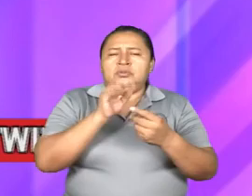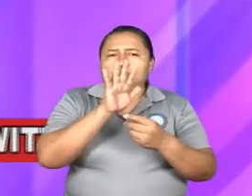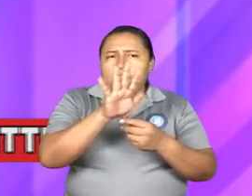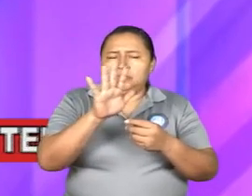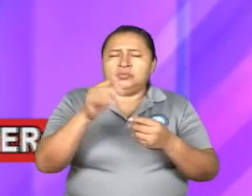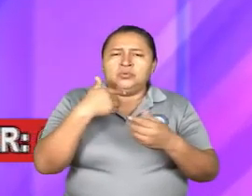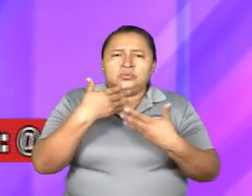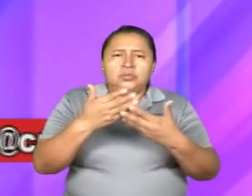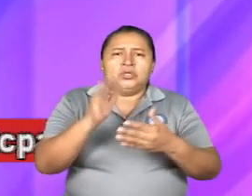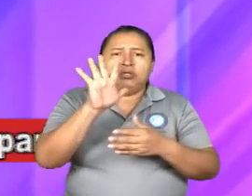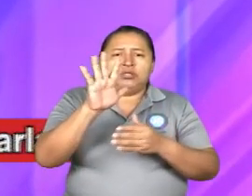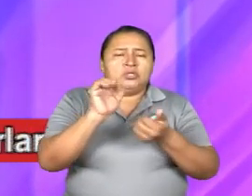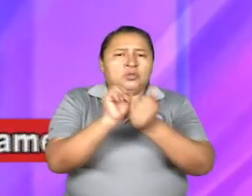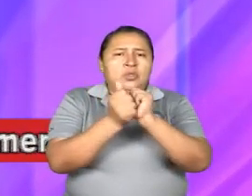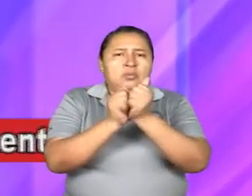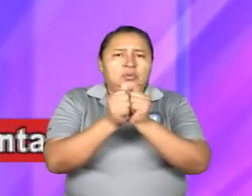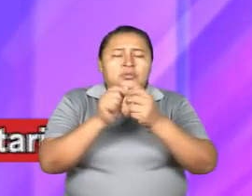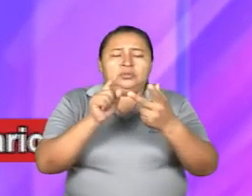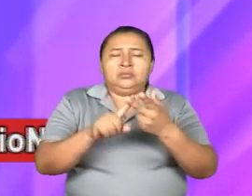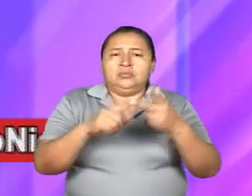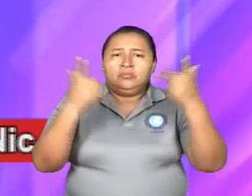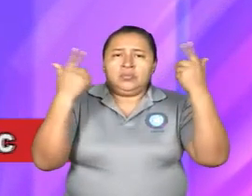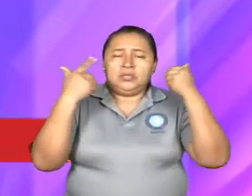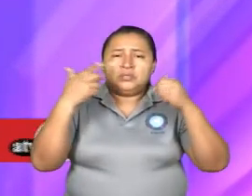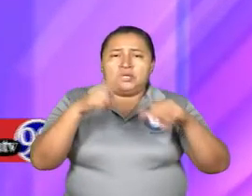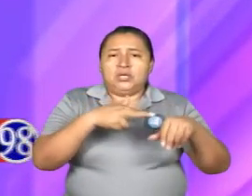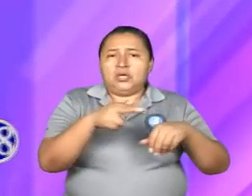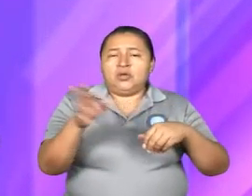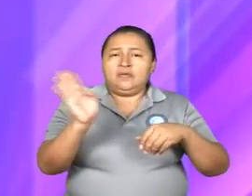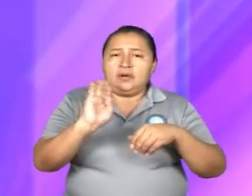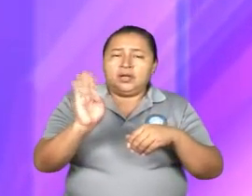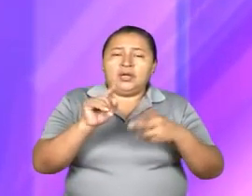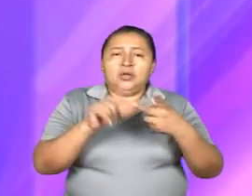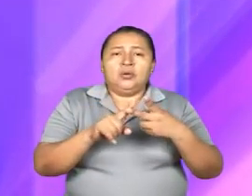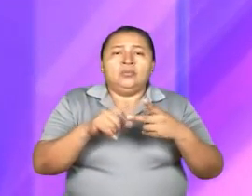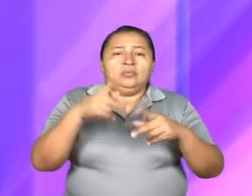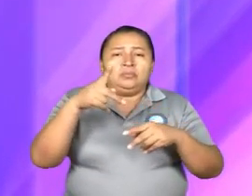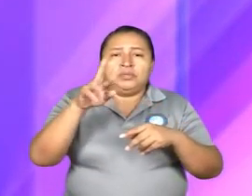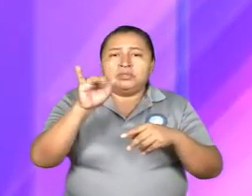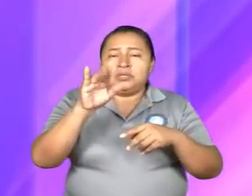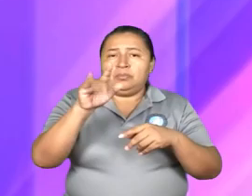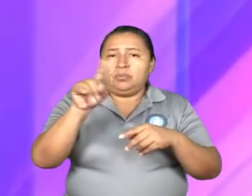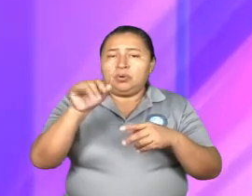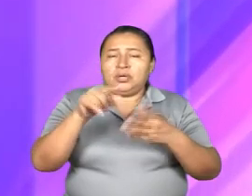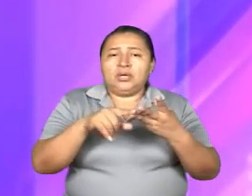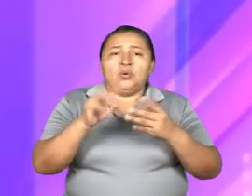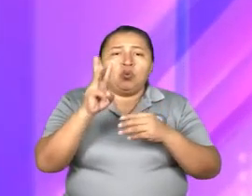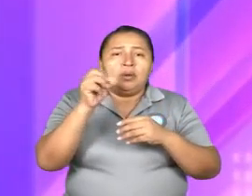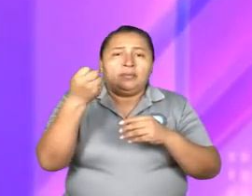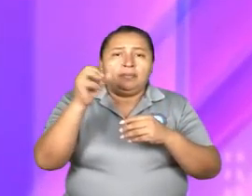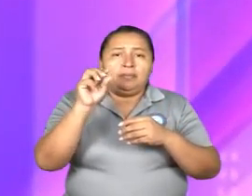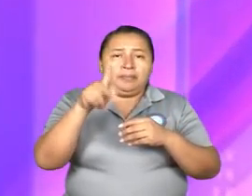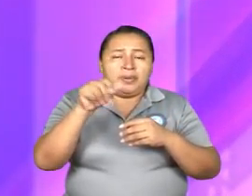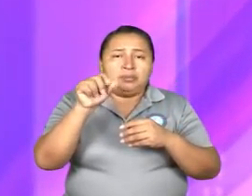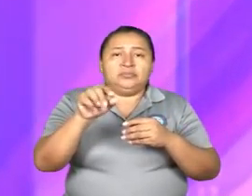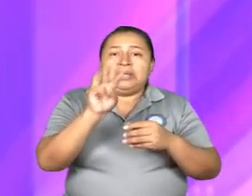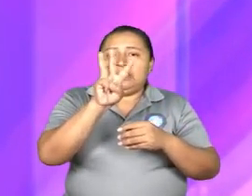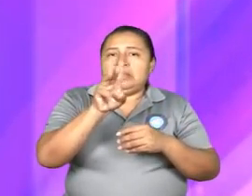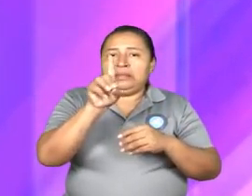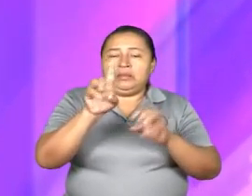polideportivos mejorados en Masaya, Río Blanco, Pensapolca y Huaspán, 31 estadios de